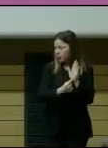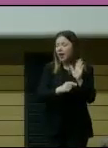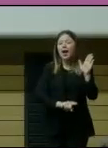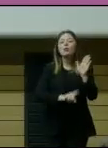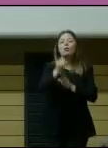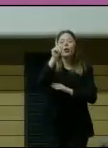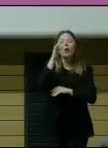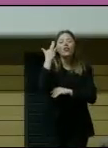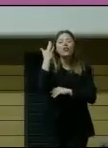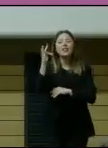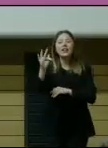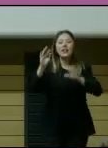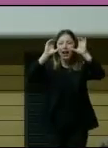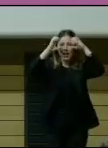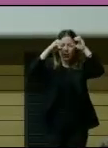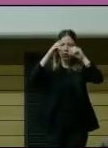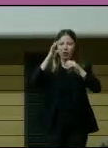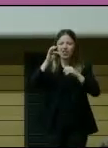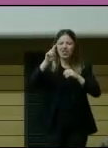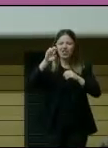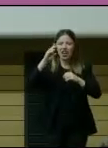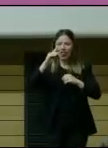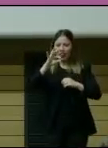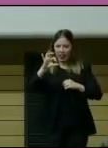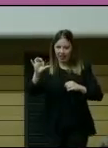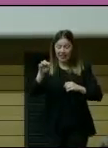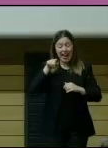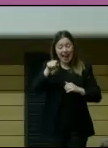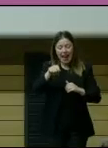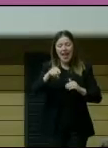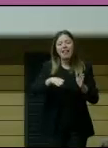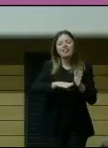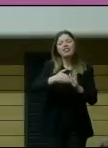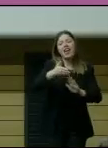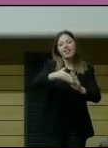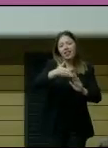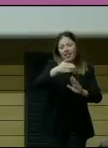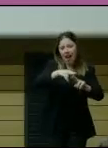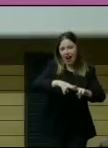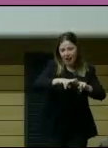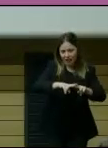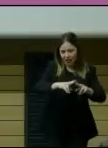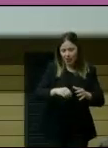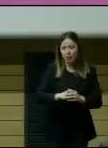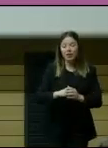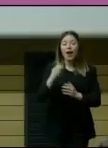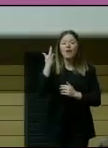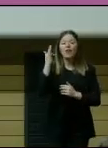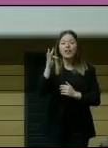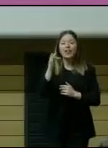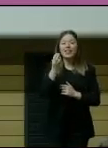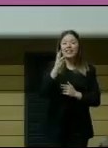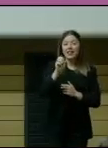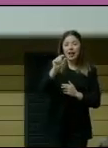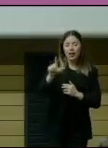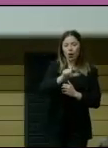Evolución del fentanilo en el Google Trends. El Google Trends analiza las tendencias de los buscadores de Internet. El fentanilo entre el 30